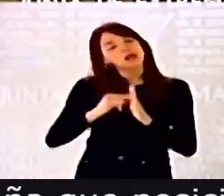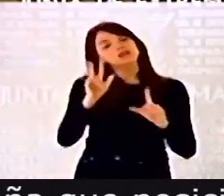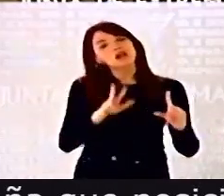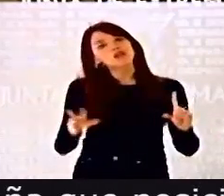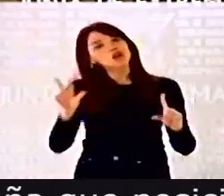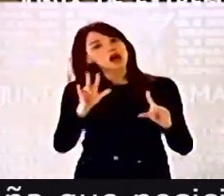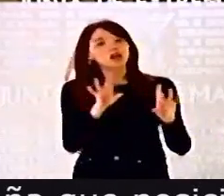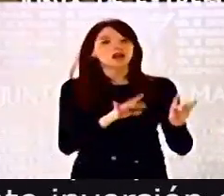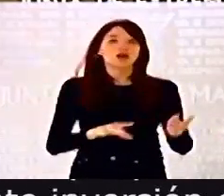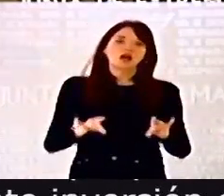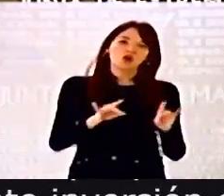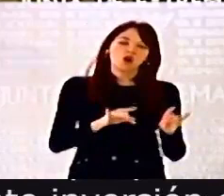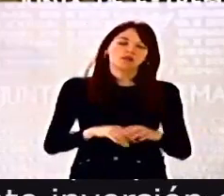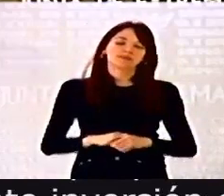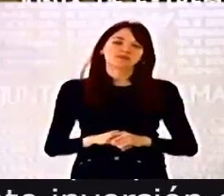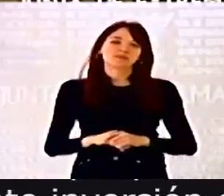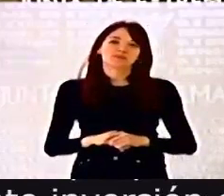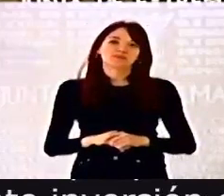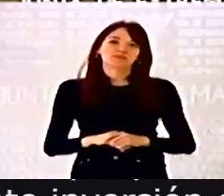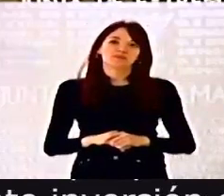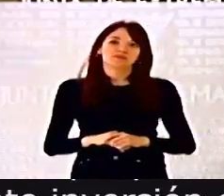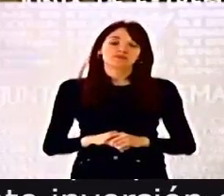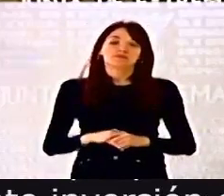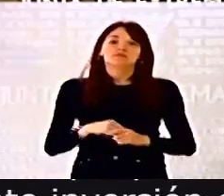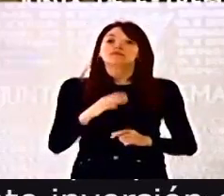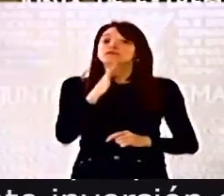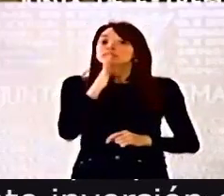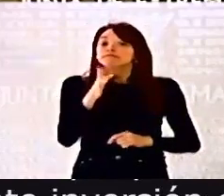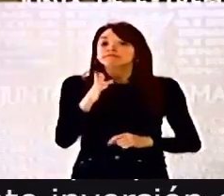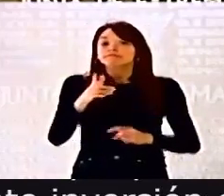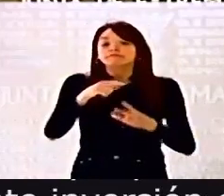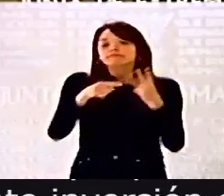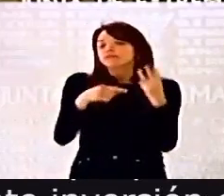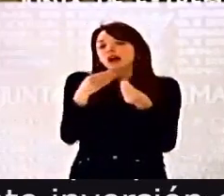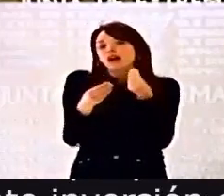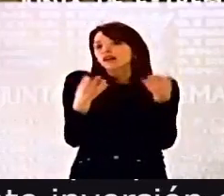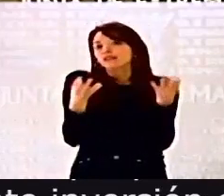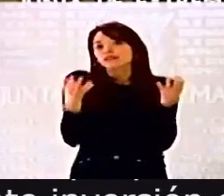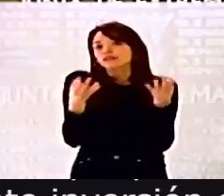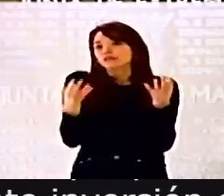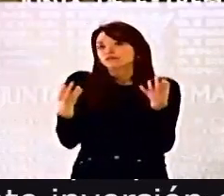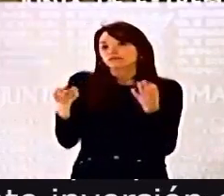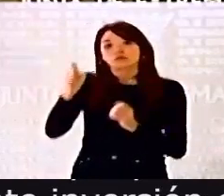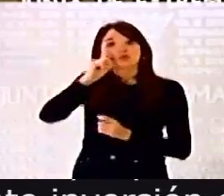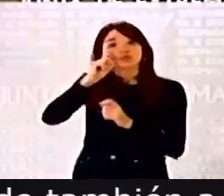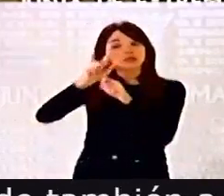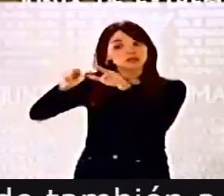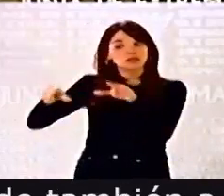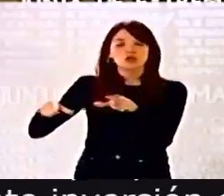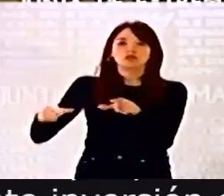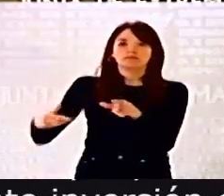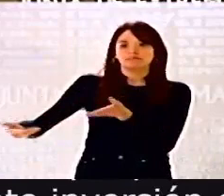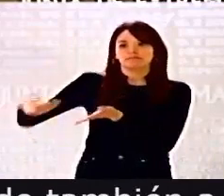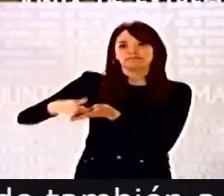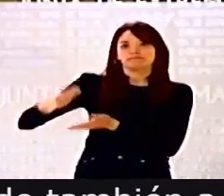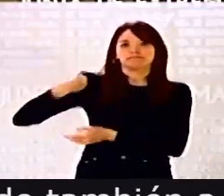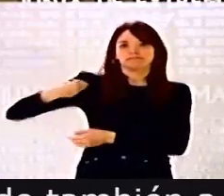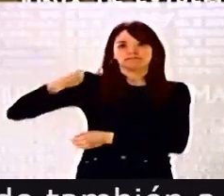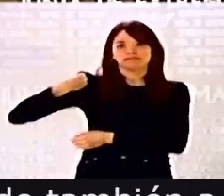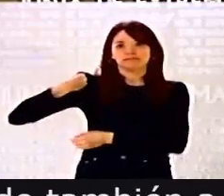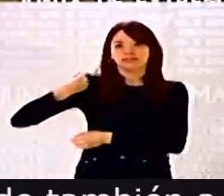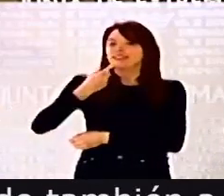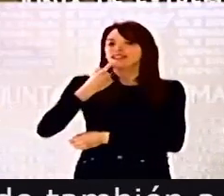y regional. Esto responde también a la demanda del sector de no empezar ya con el lanzamiento de grandes campañas en